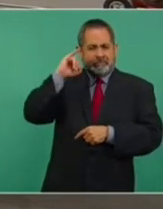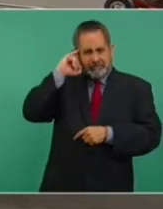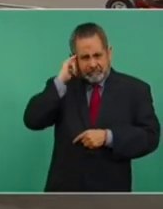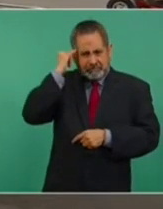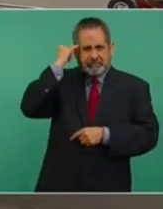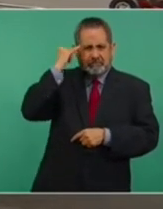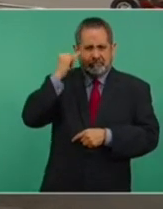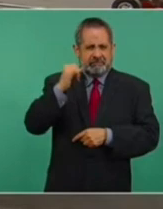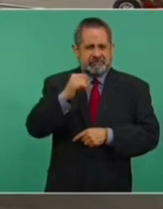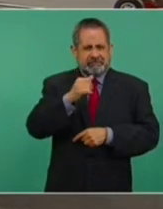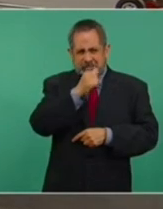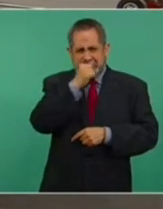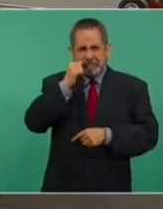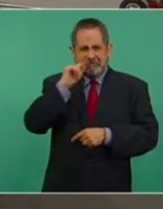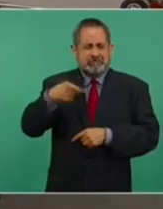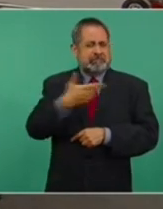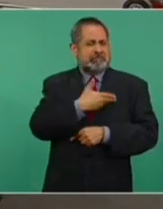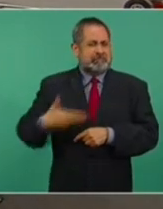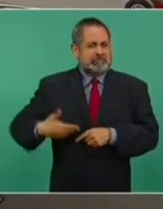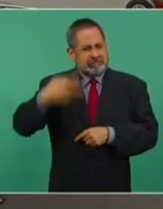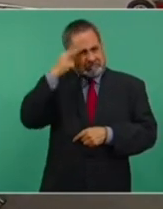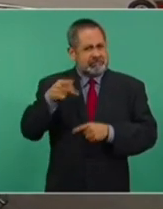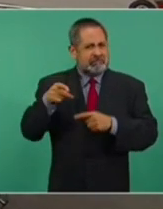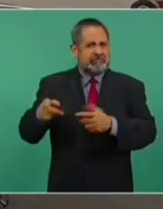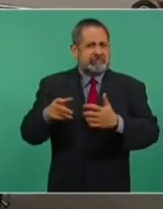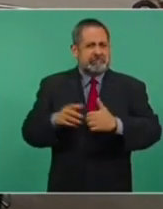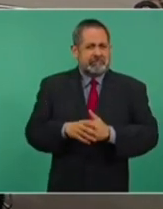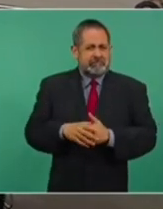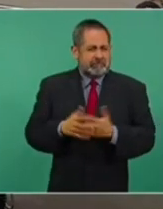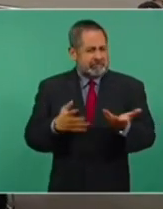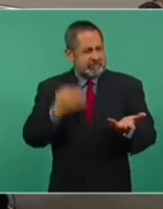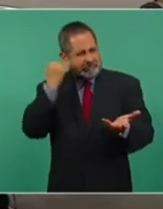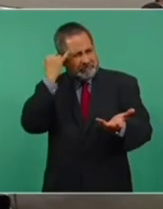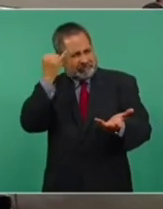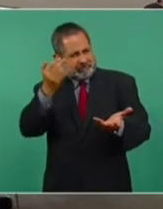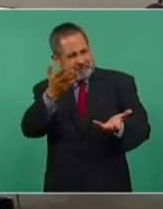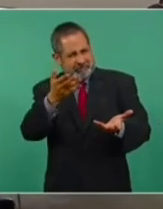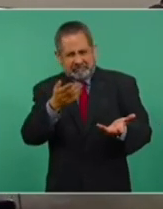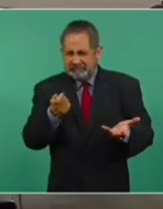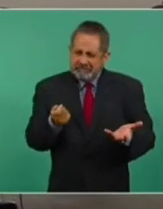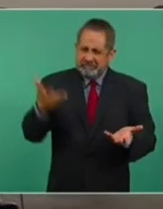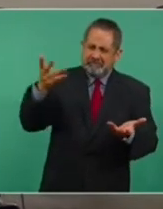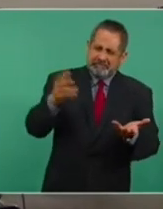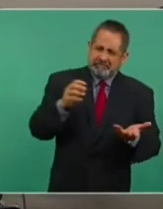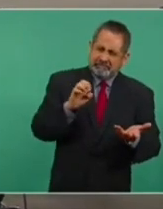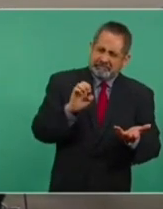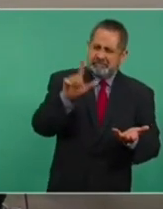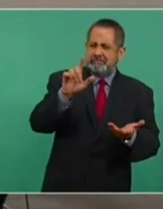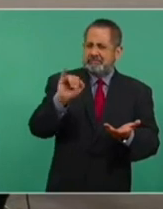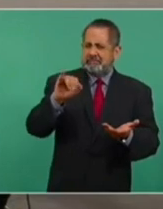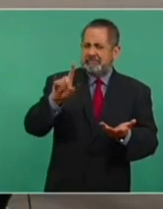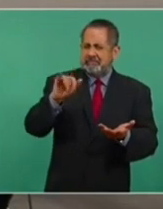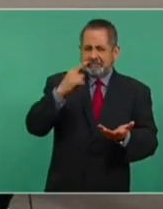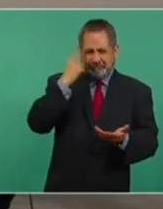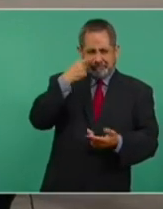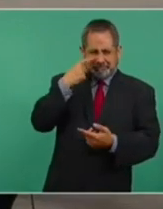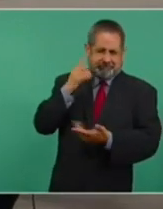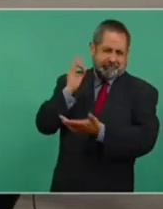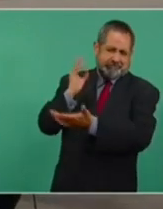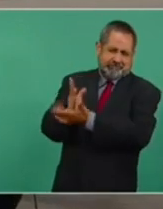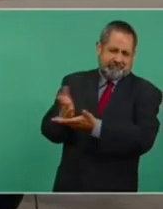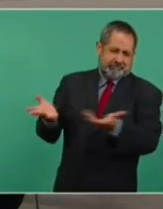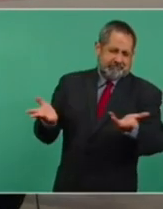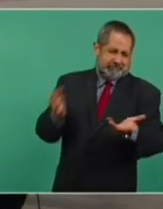Benito Juárez, presidente de México. Ya se imaginarán por qué le decían el indio. No hace falta explicar demasiado, ¿no?